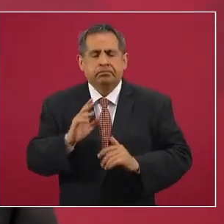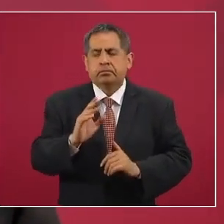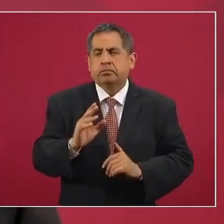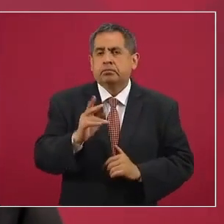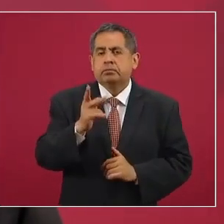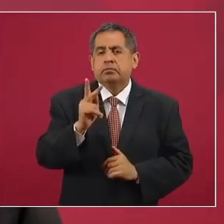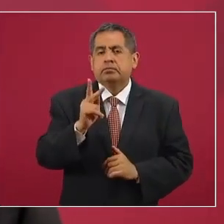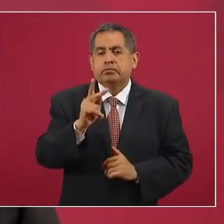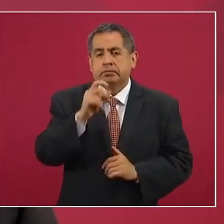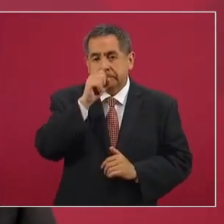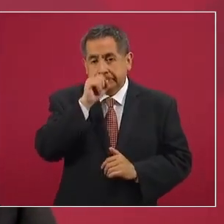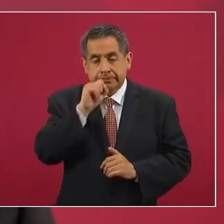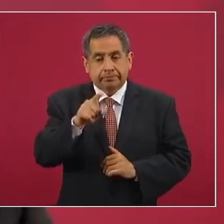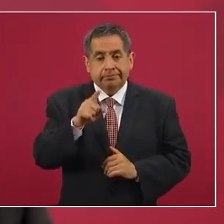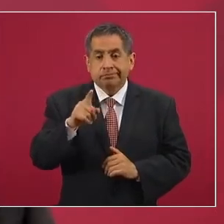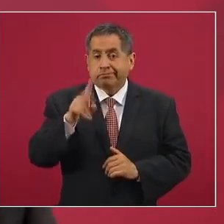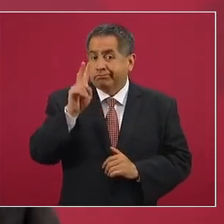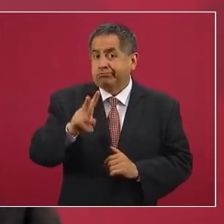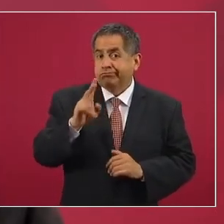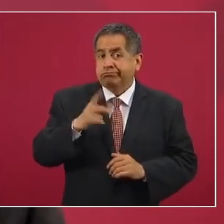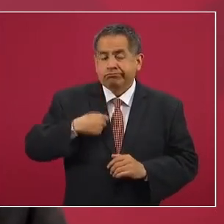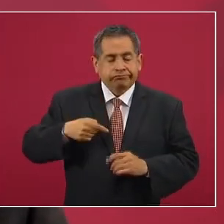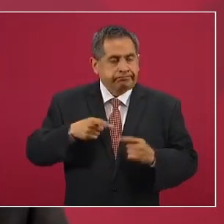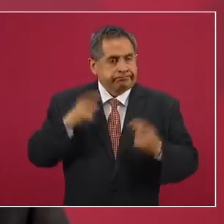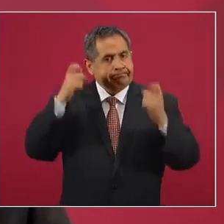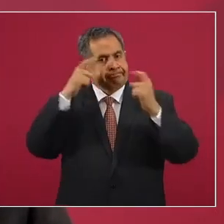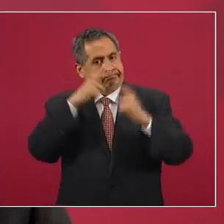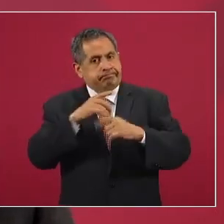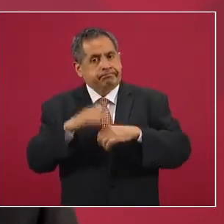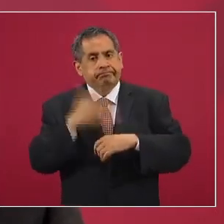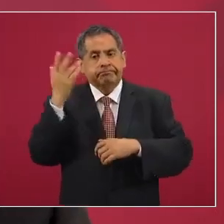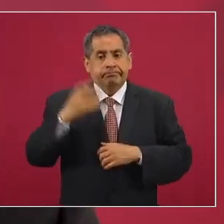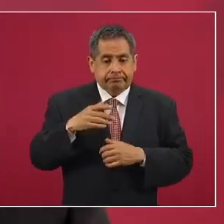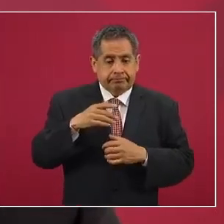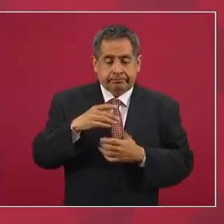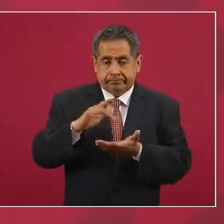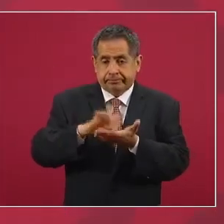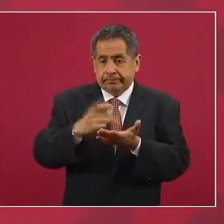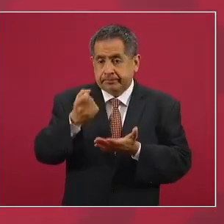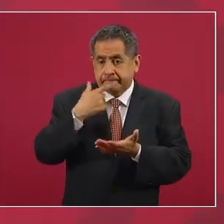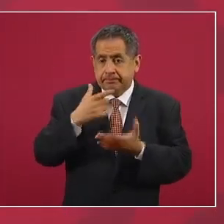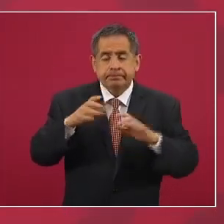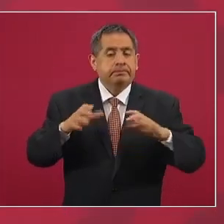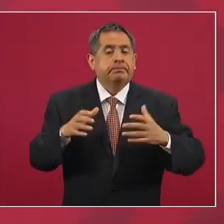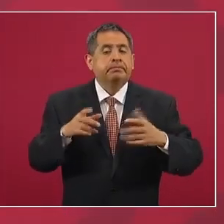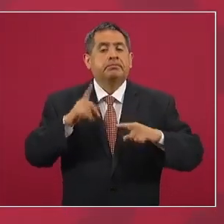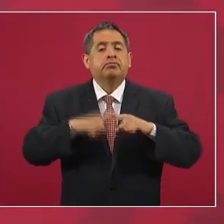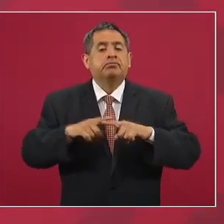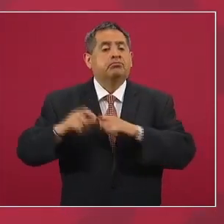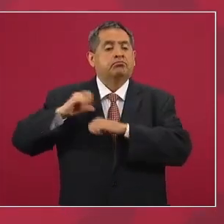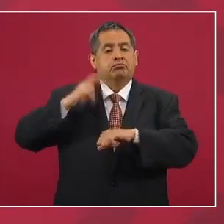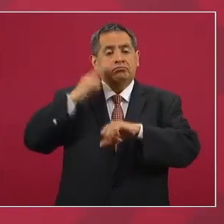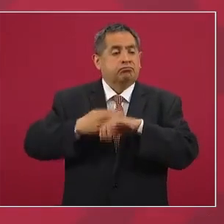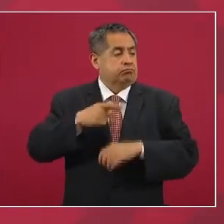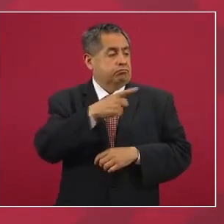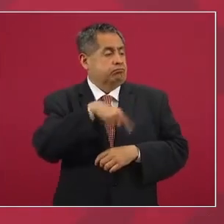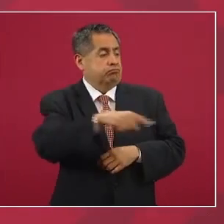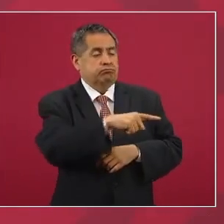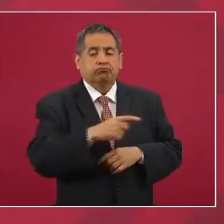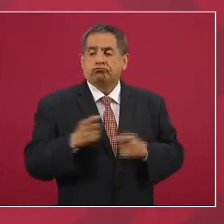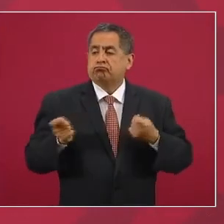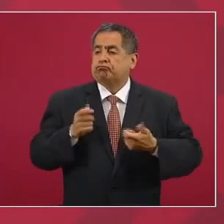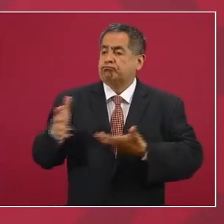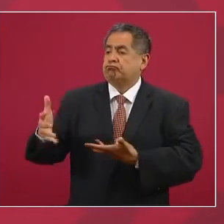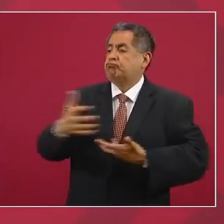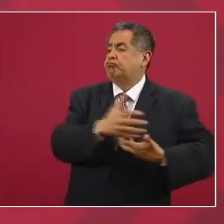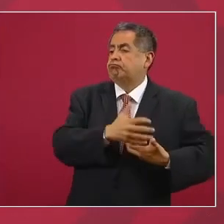además hemos tenido problemas porque estos medicamentos eran controlados por los que vendían